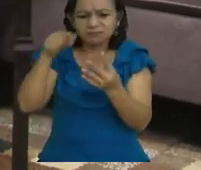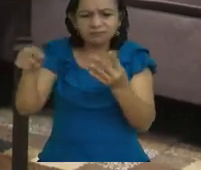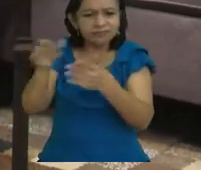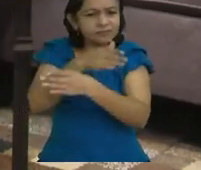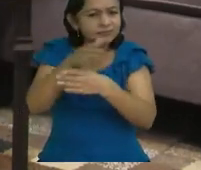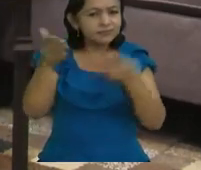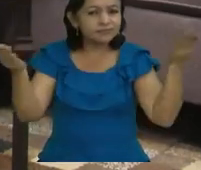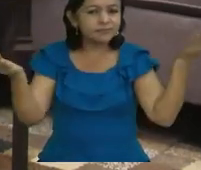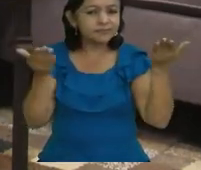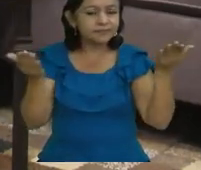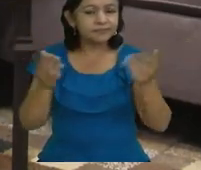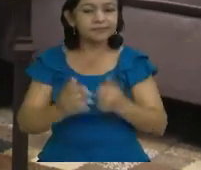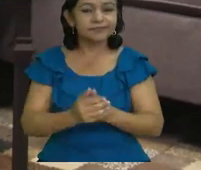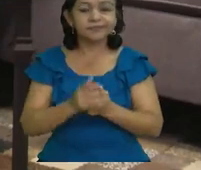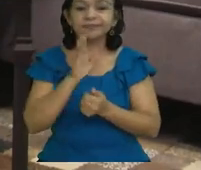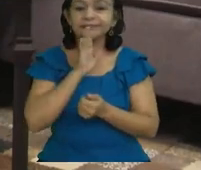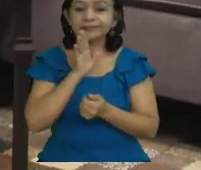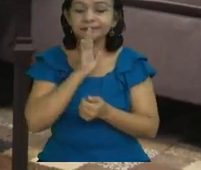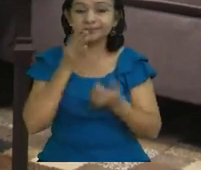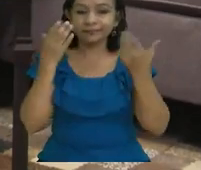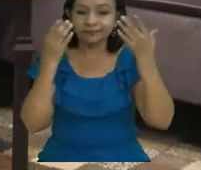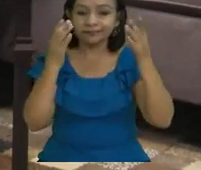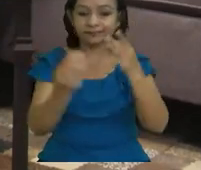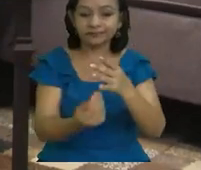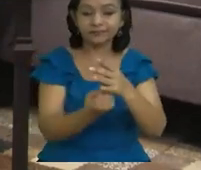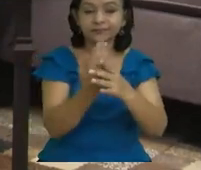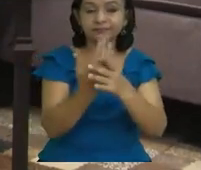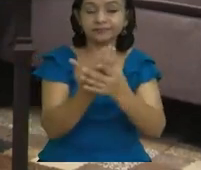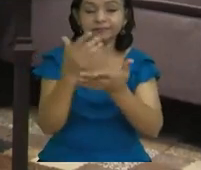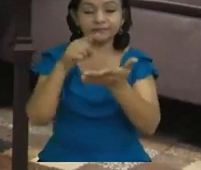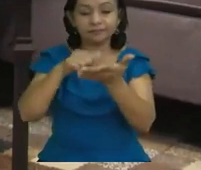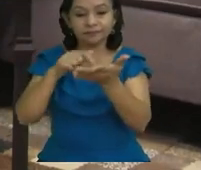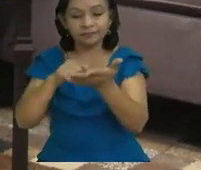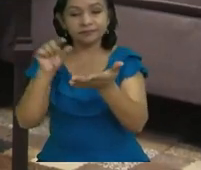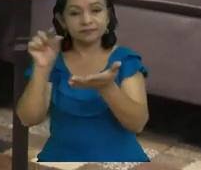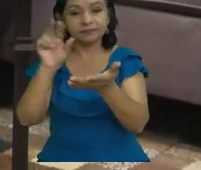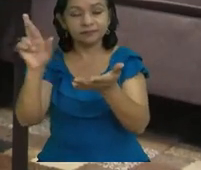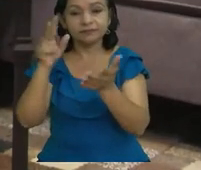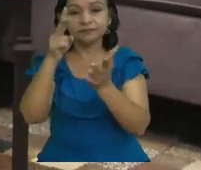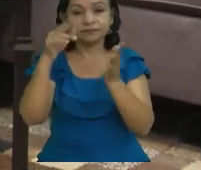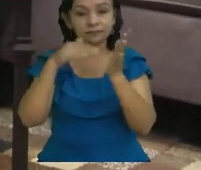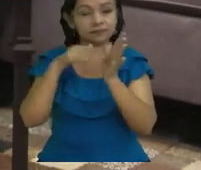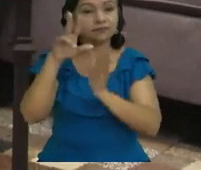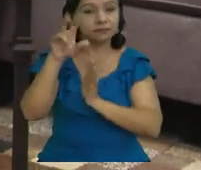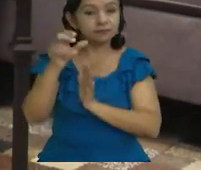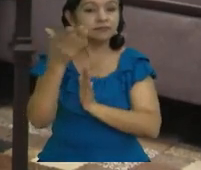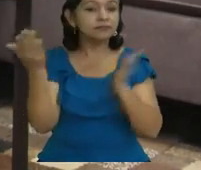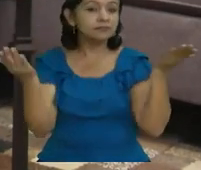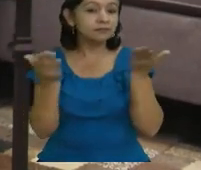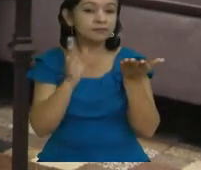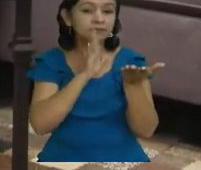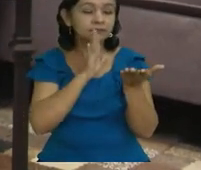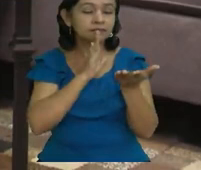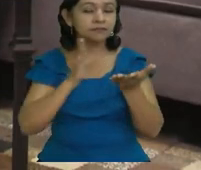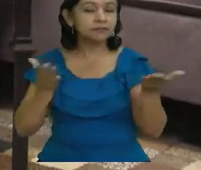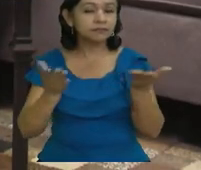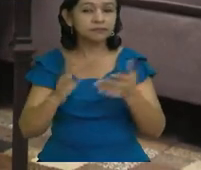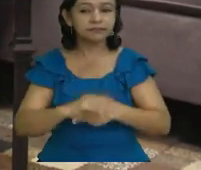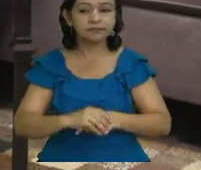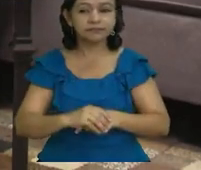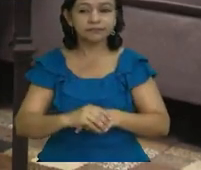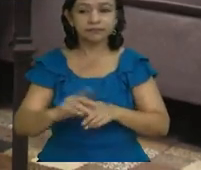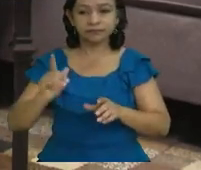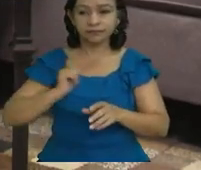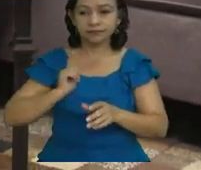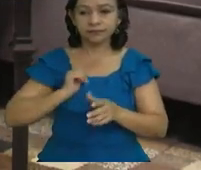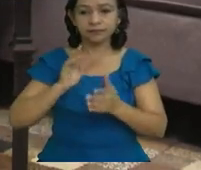otra perspectiva. Cuando hablamos de productos y de granos, ¿cómo se va a trabajar en este 2020 bajo esa realidad? Fíjate que, mira, por ejemplo, en el caso